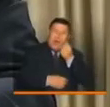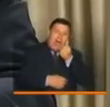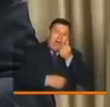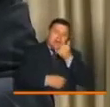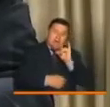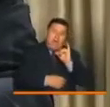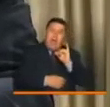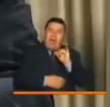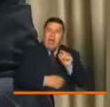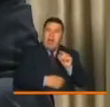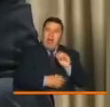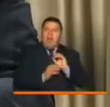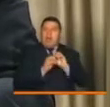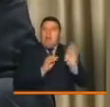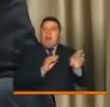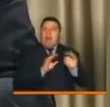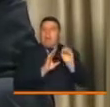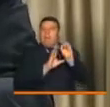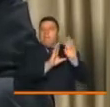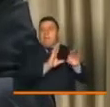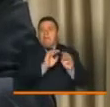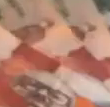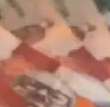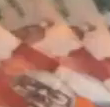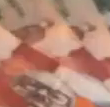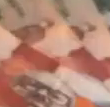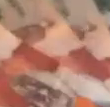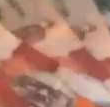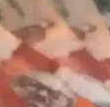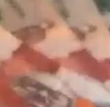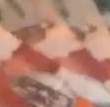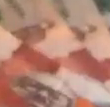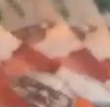tiene al menos una transferencia monetaria actualmente.